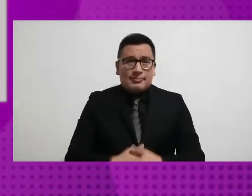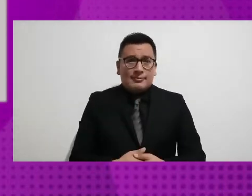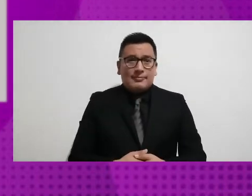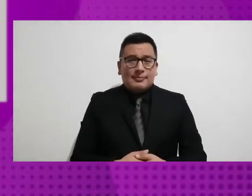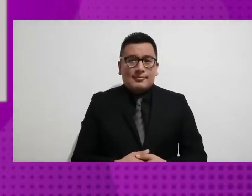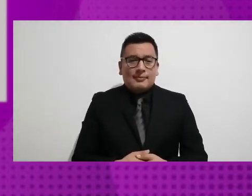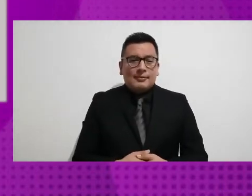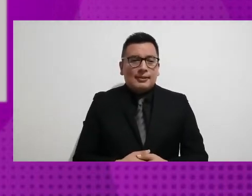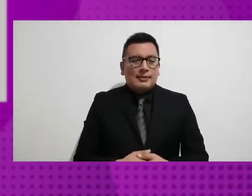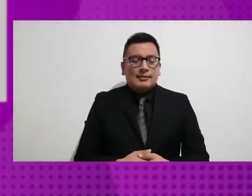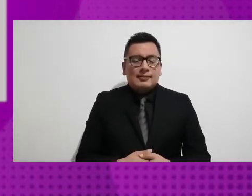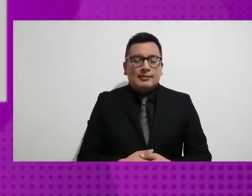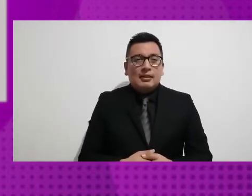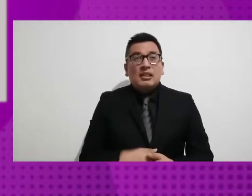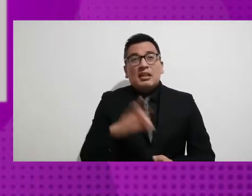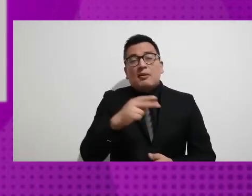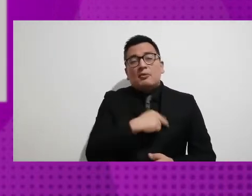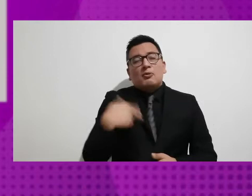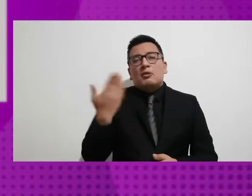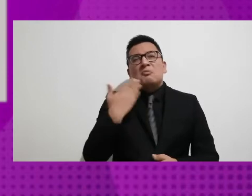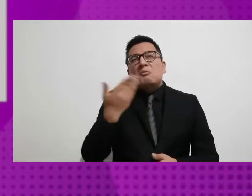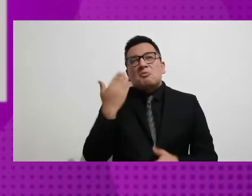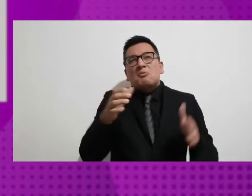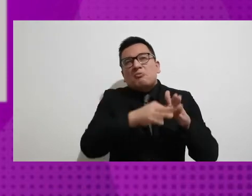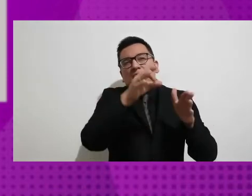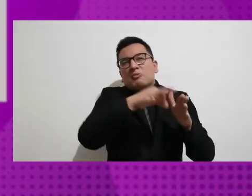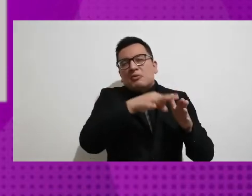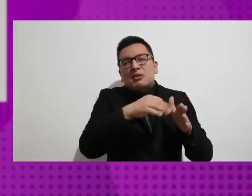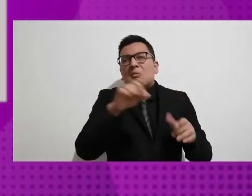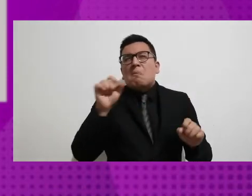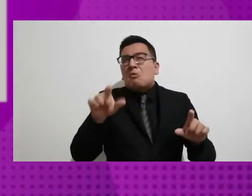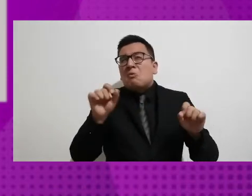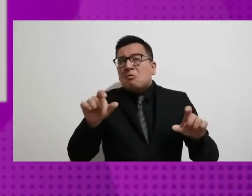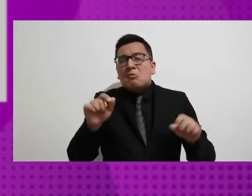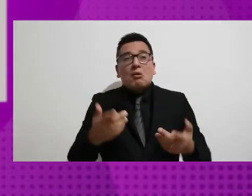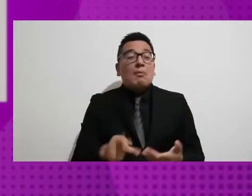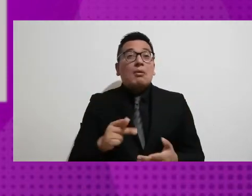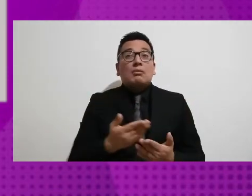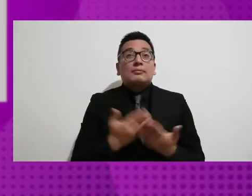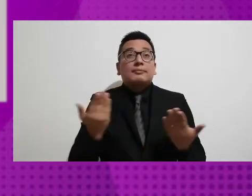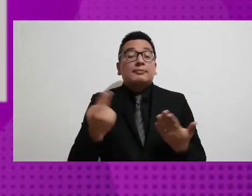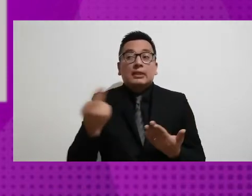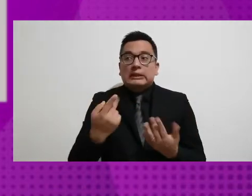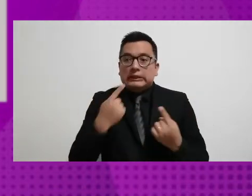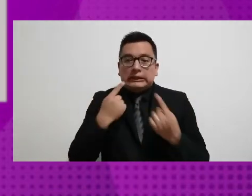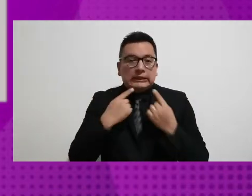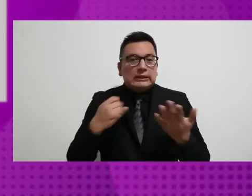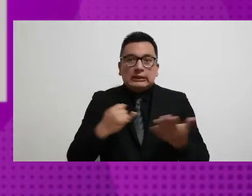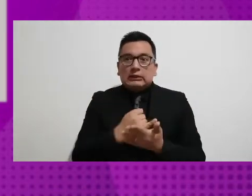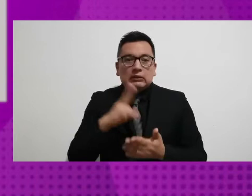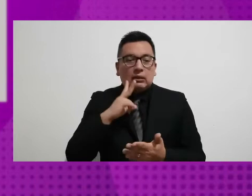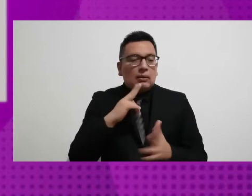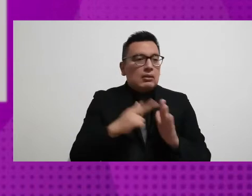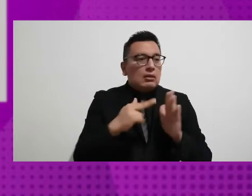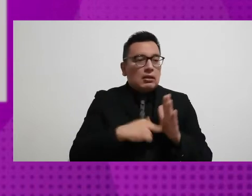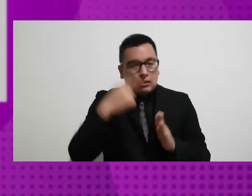situación que vino a cambiar la forma en cómo teníamos planeado el proceso electoral, y había ahora que tomar decisiones con relación